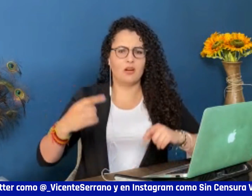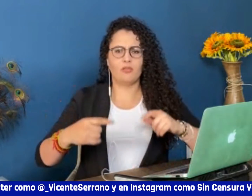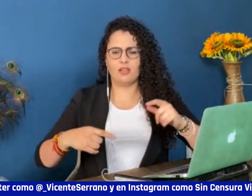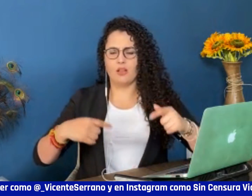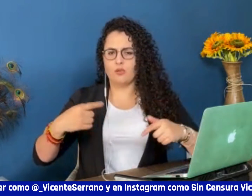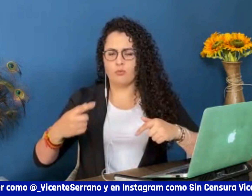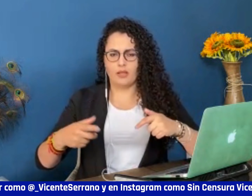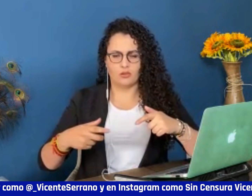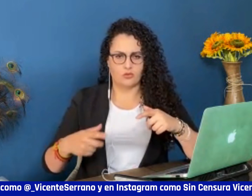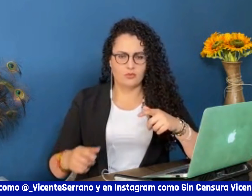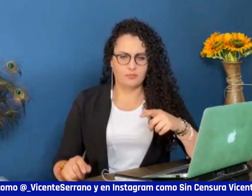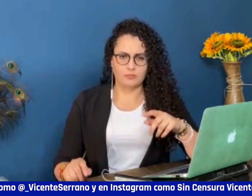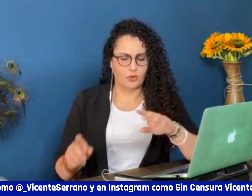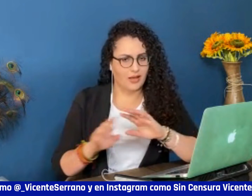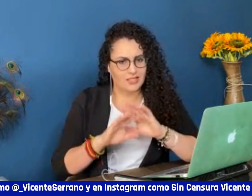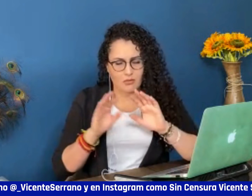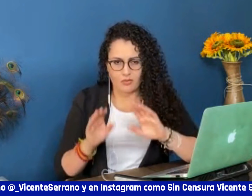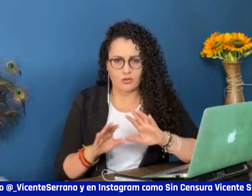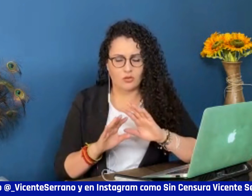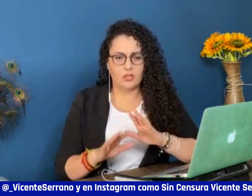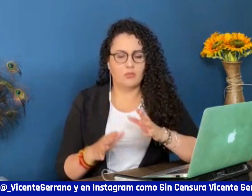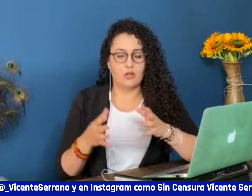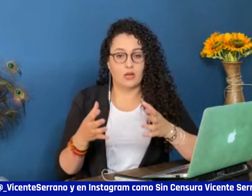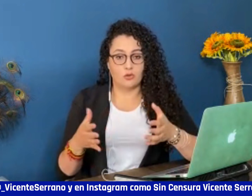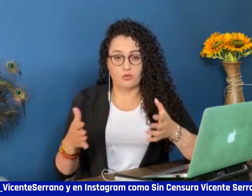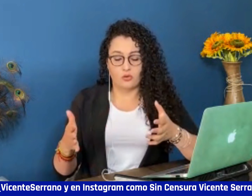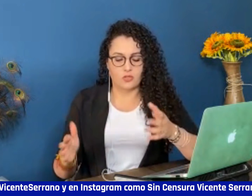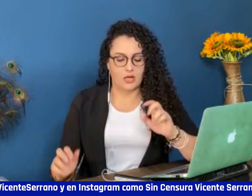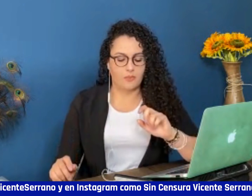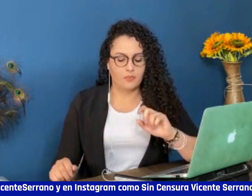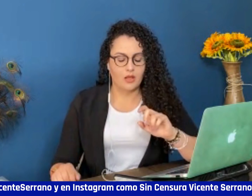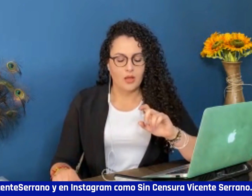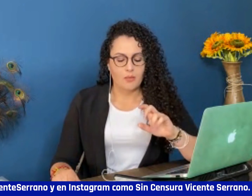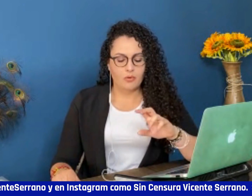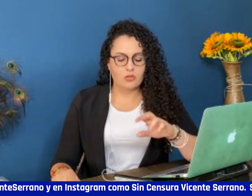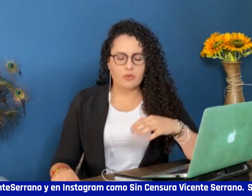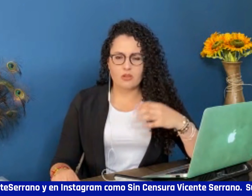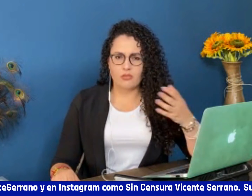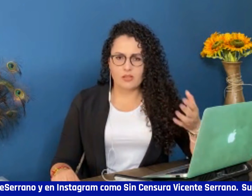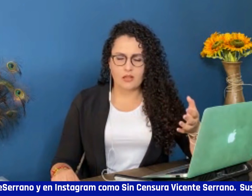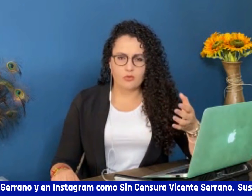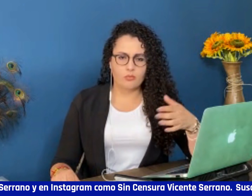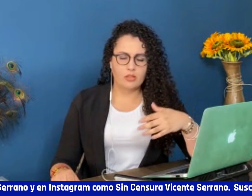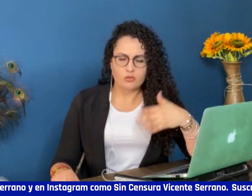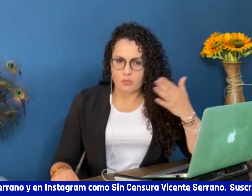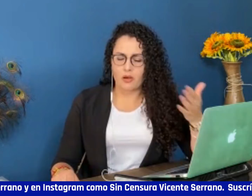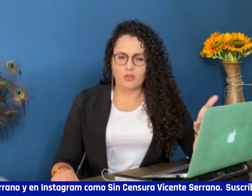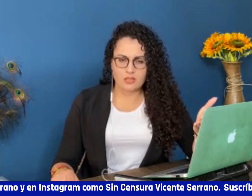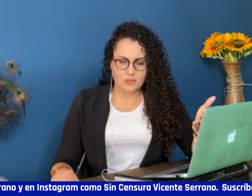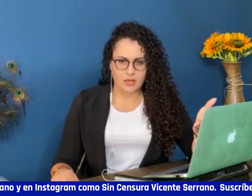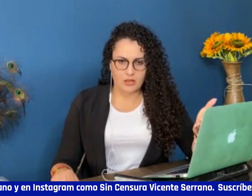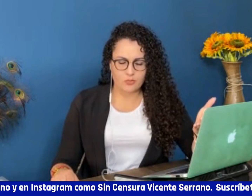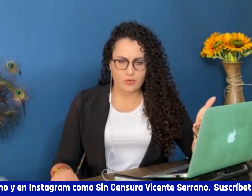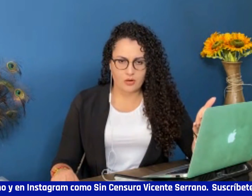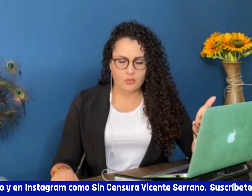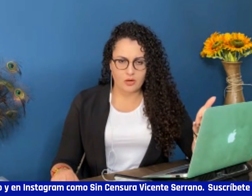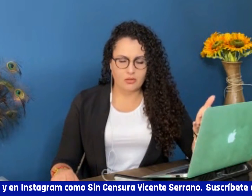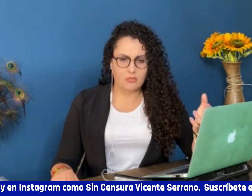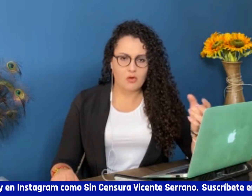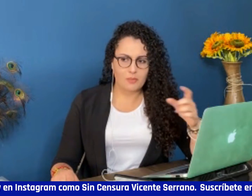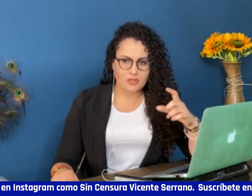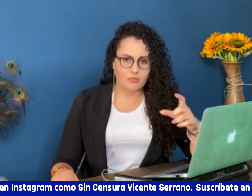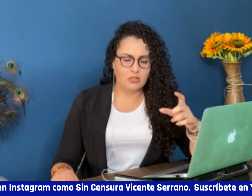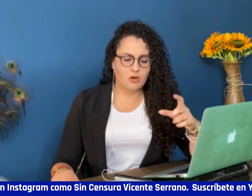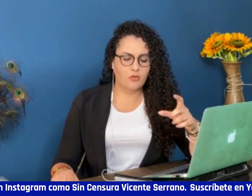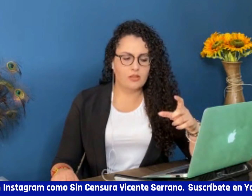se empezaron a filtrar documentos, porque hasta el momento no tenemos la resolución oficial. Pero se empezaron a filtrar documentos y periodistas pagados por el gobierno